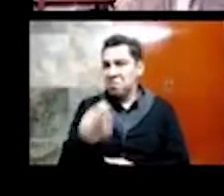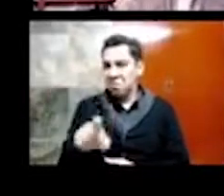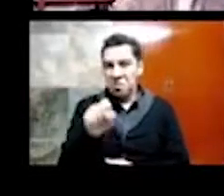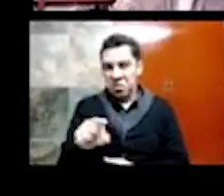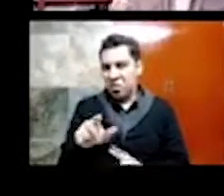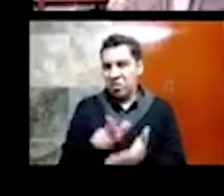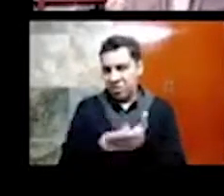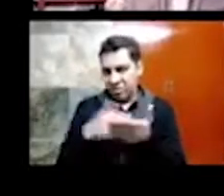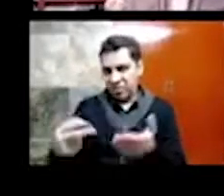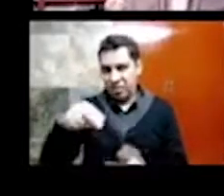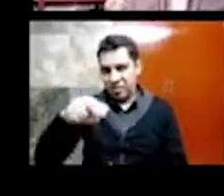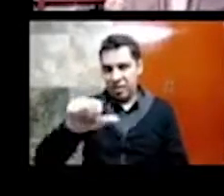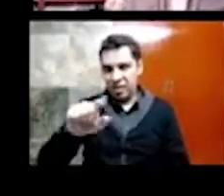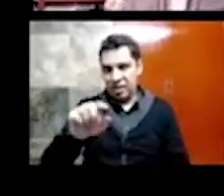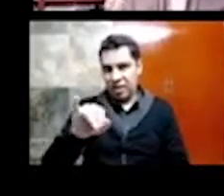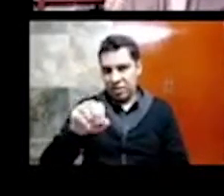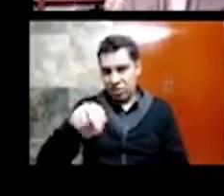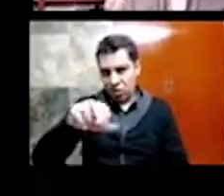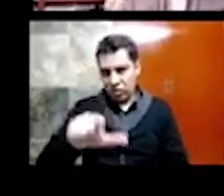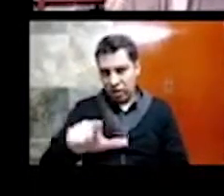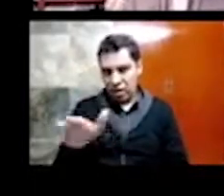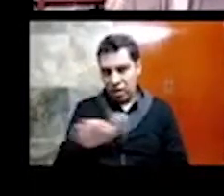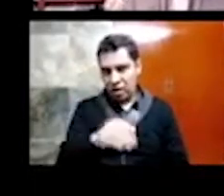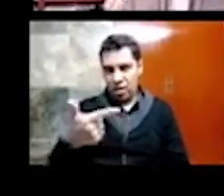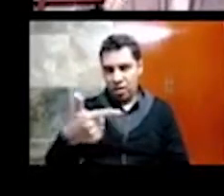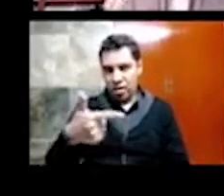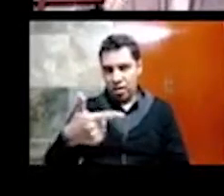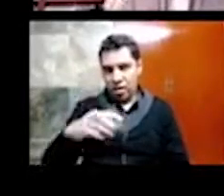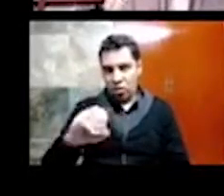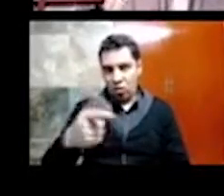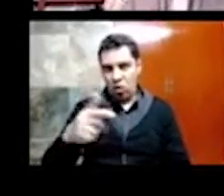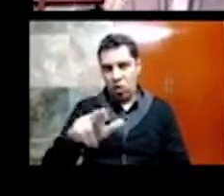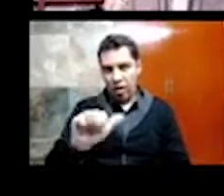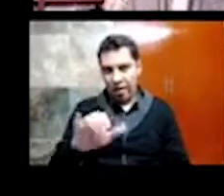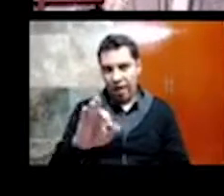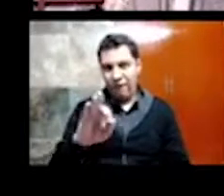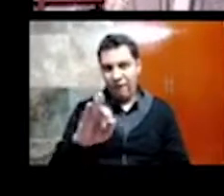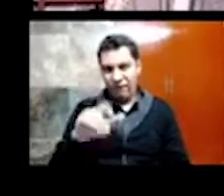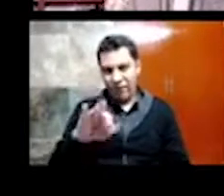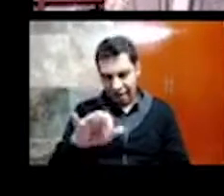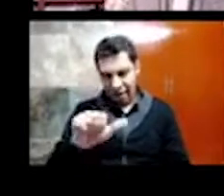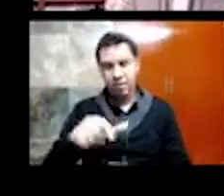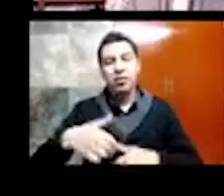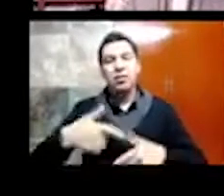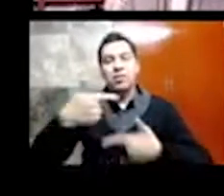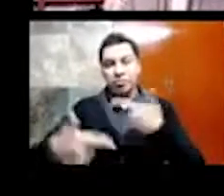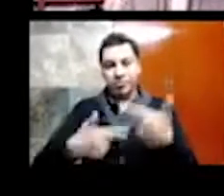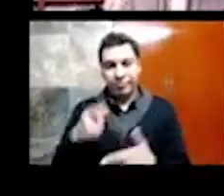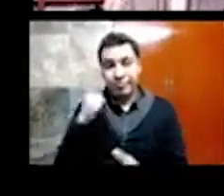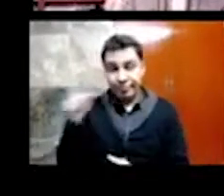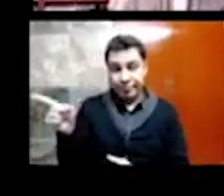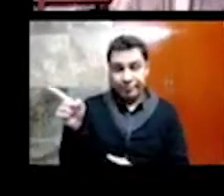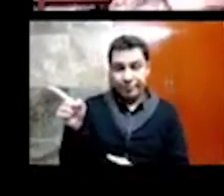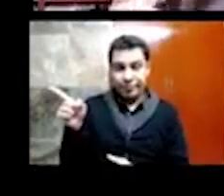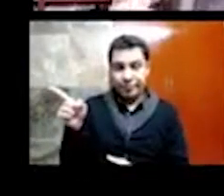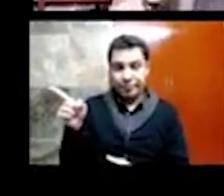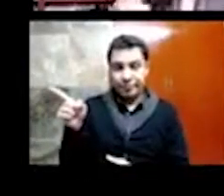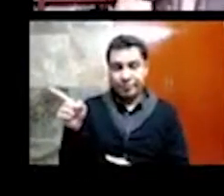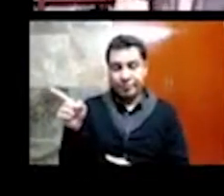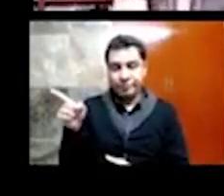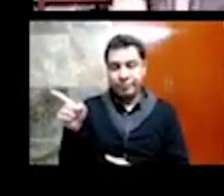Esta igualmente es una espléndida imagen del Templo Mayor de Tlatelolco, con el Colegio de la Santa Cruz